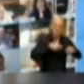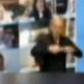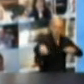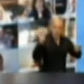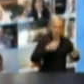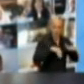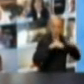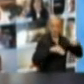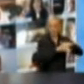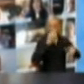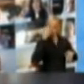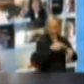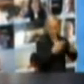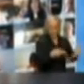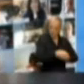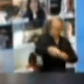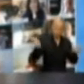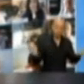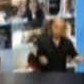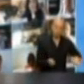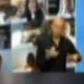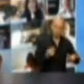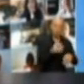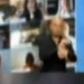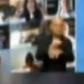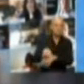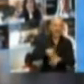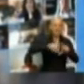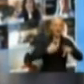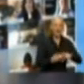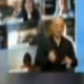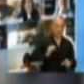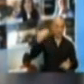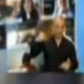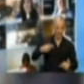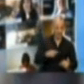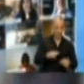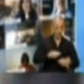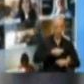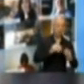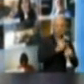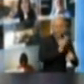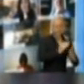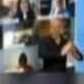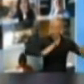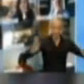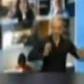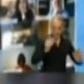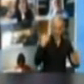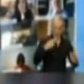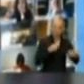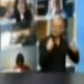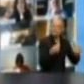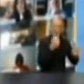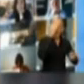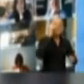cosas que sucedió es que rápidamente se estableció un sistema de poder sesionar en forma telemática, a distancia, que